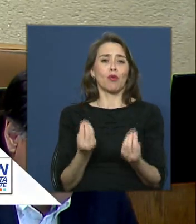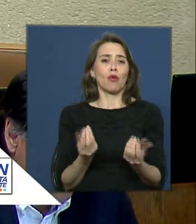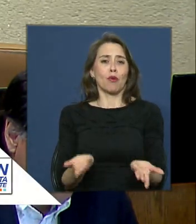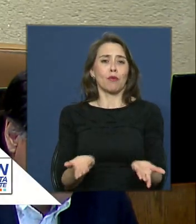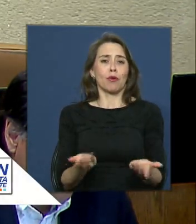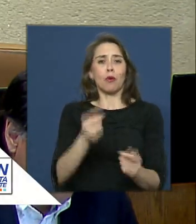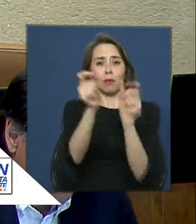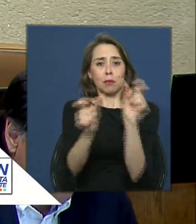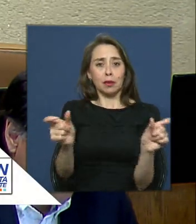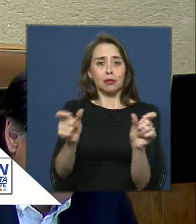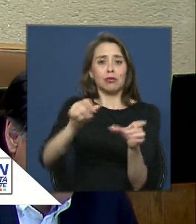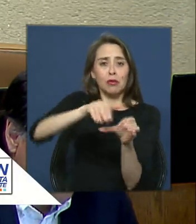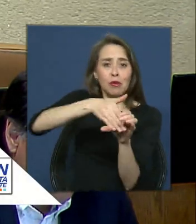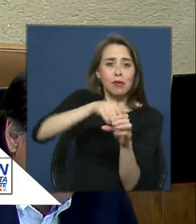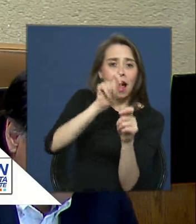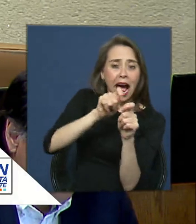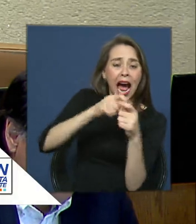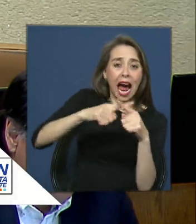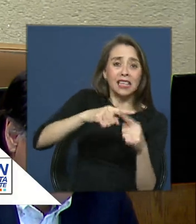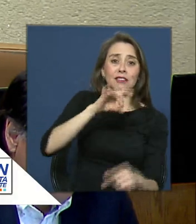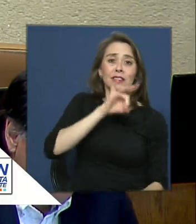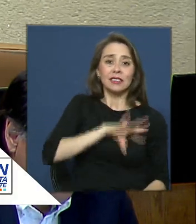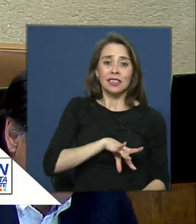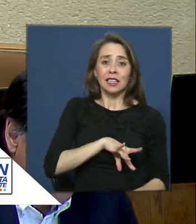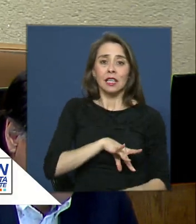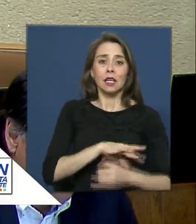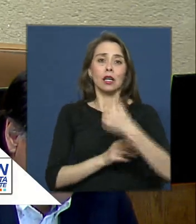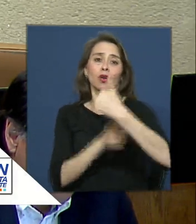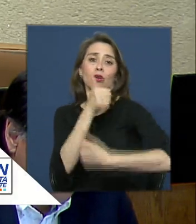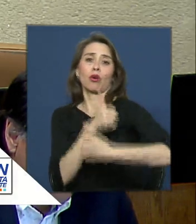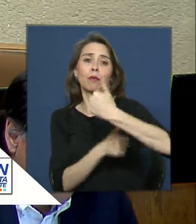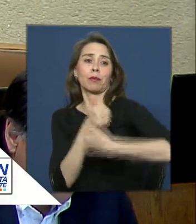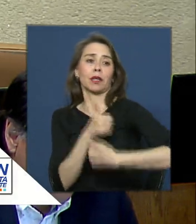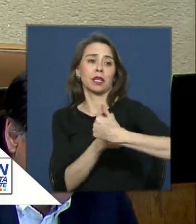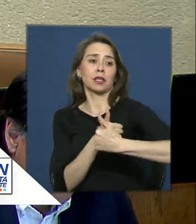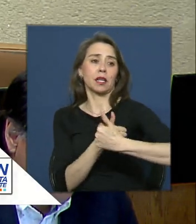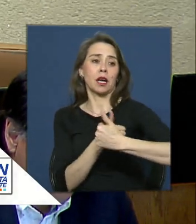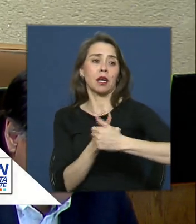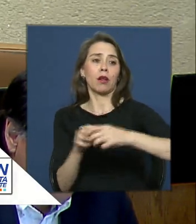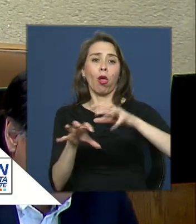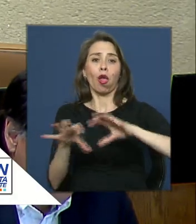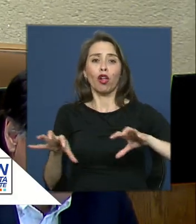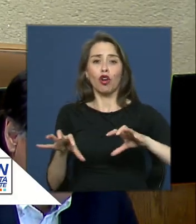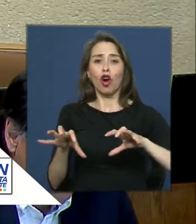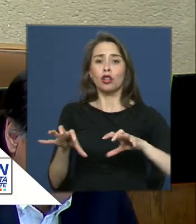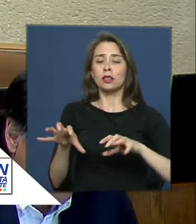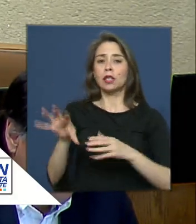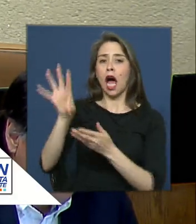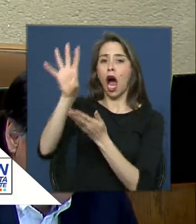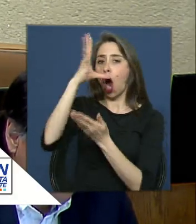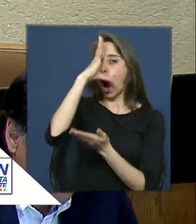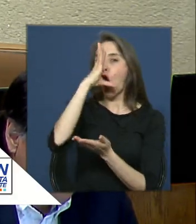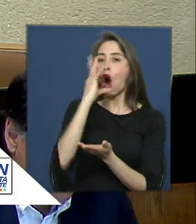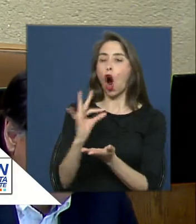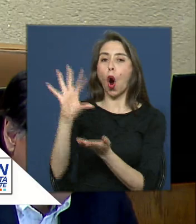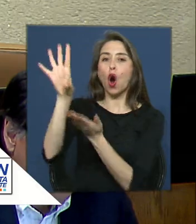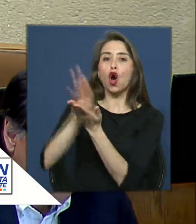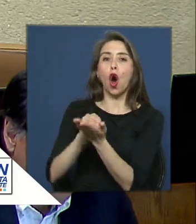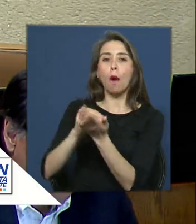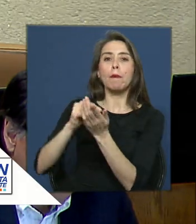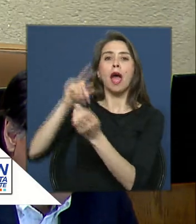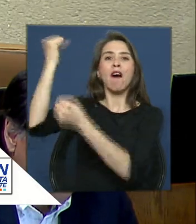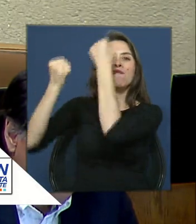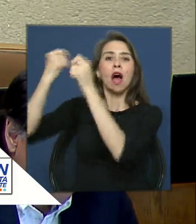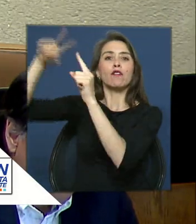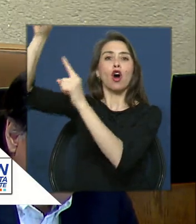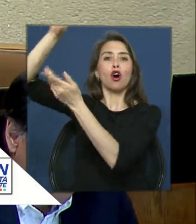nuestros artesanos y artesanas estén compitiendo con productos, con imitaciones hechas en el extranjero,